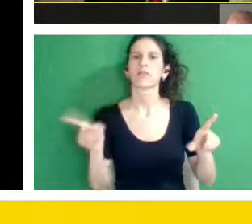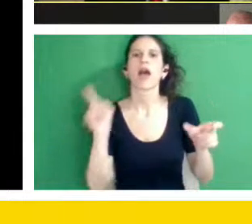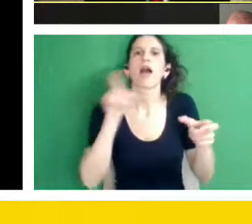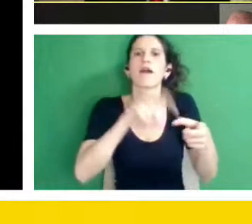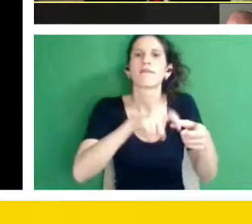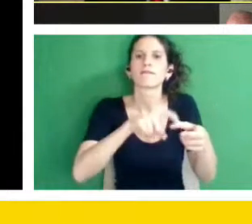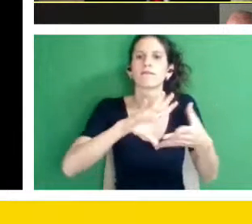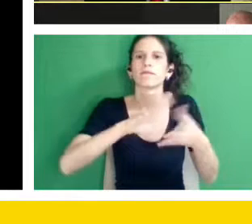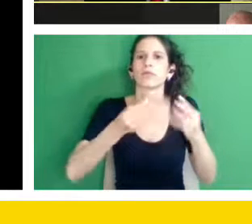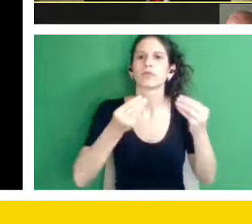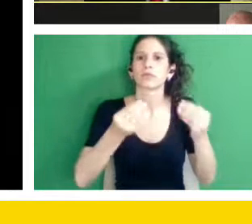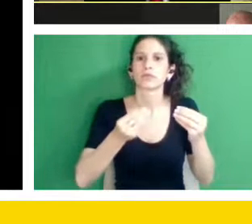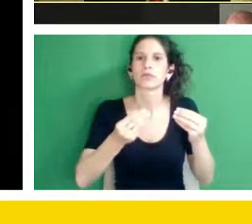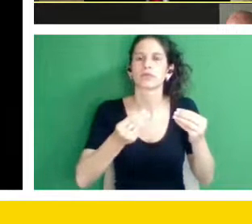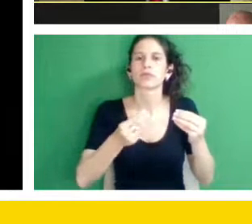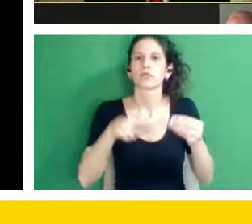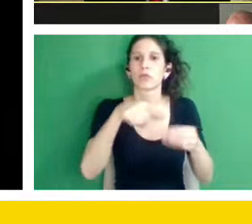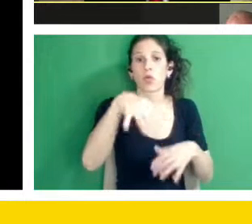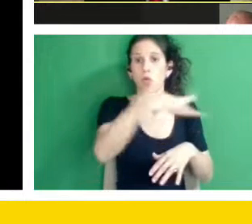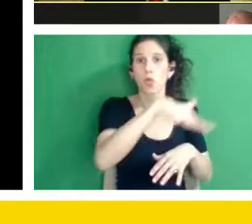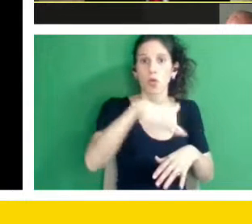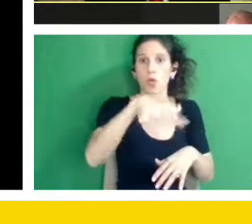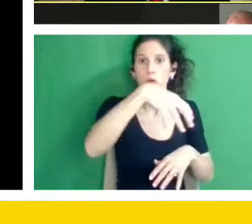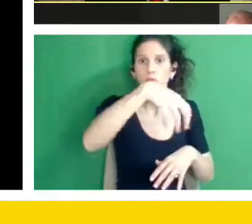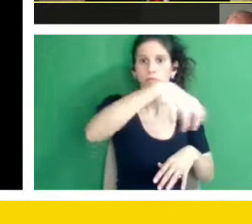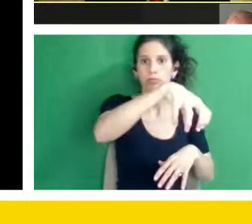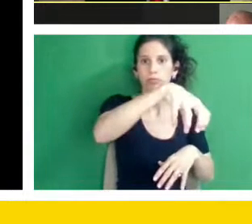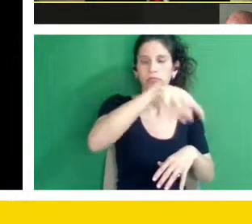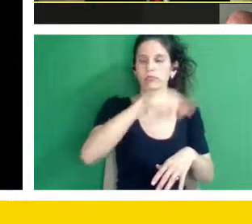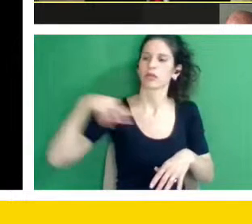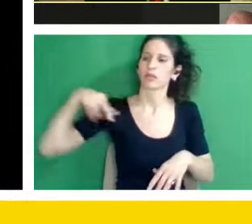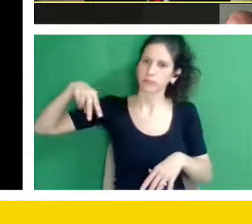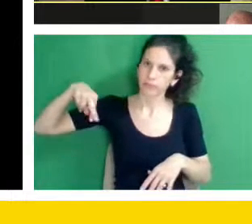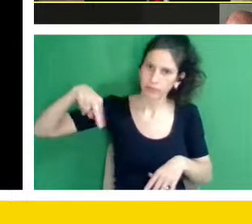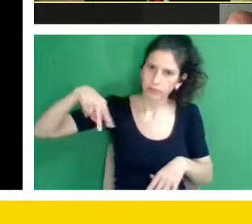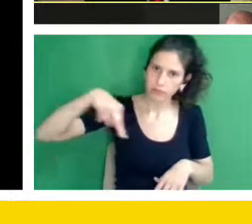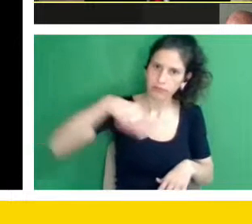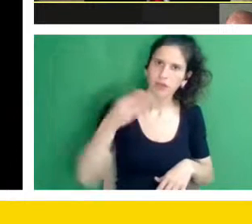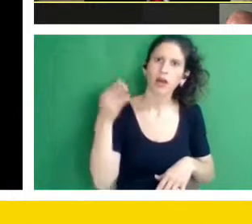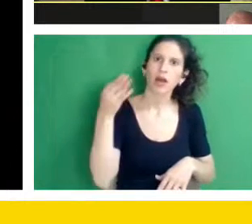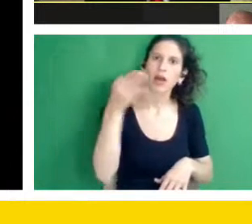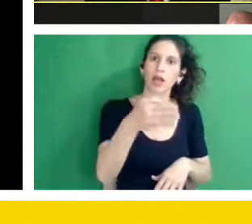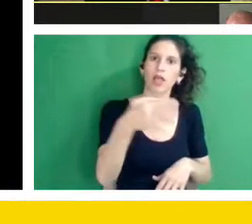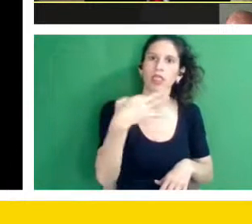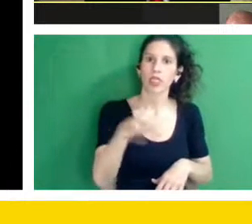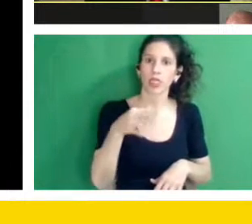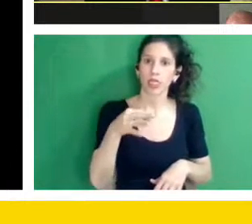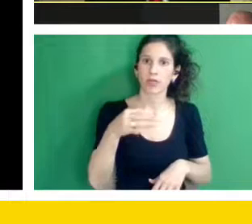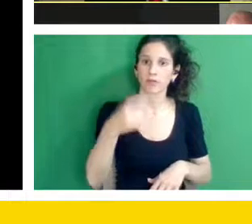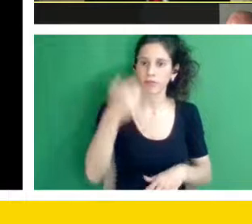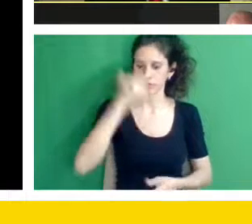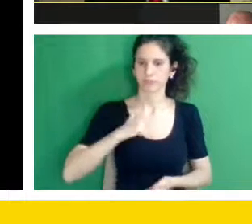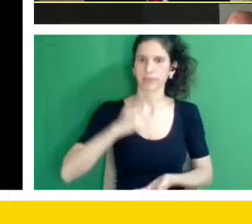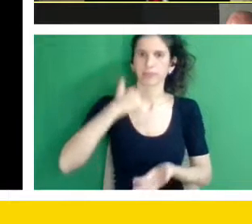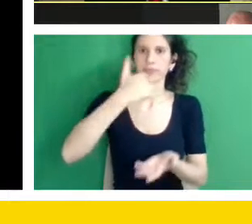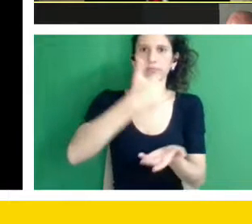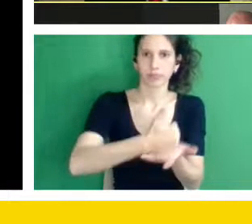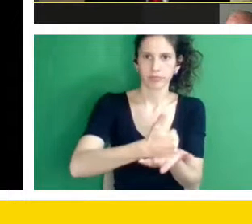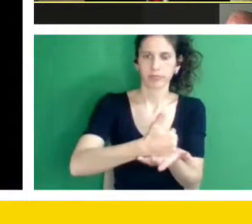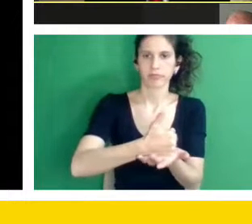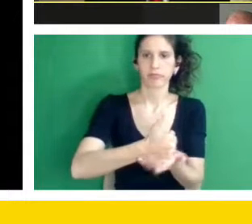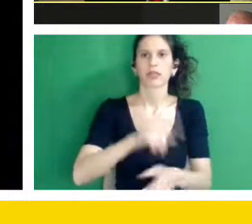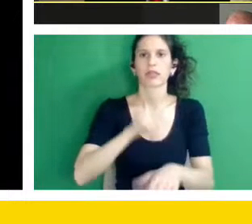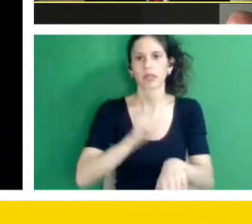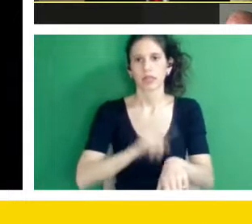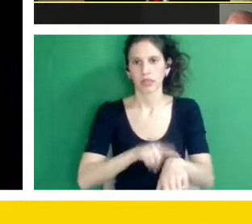presencial. También incurrir en gastos y tiempo. Luego presentar su documento de identidad y el de todos los familiares